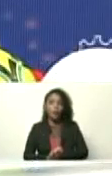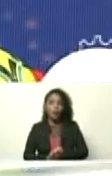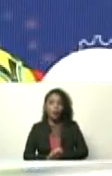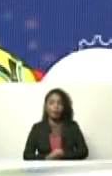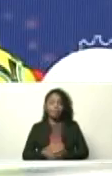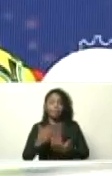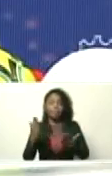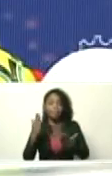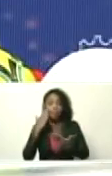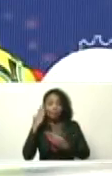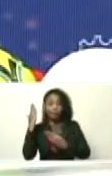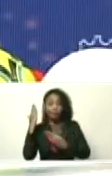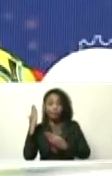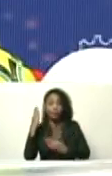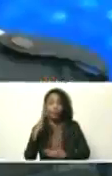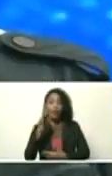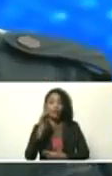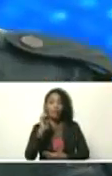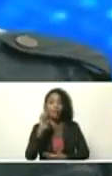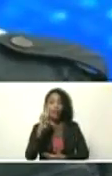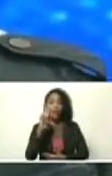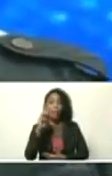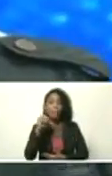Ajá. Fermín Zamora.